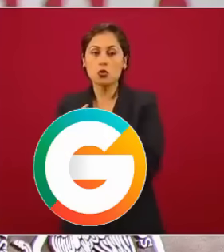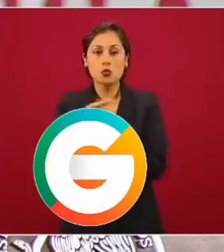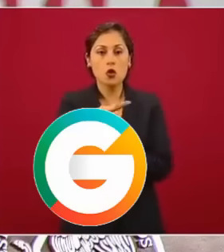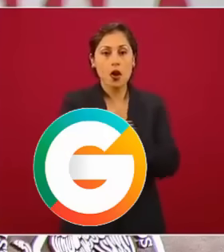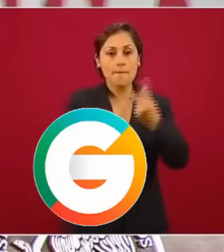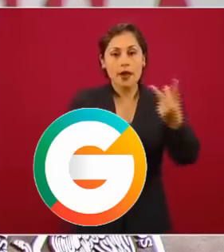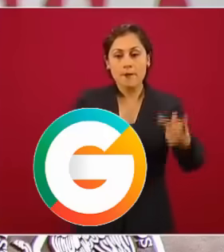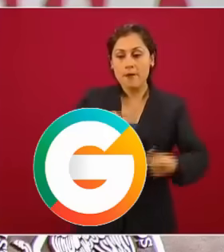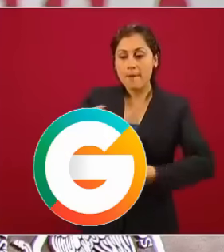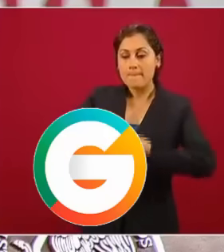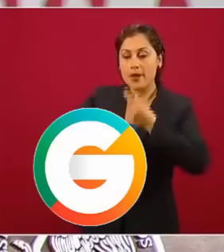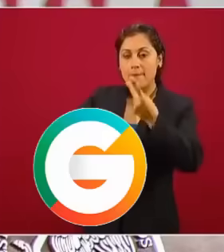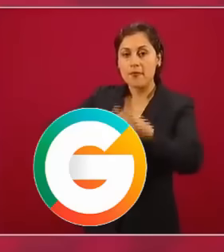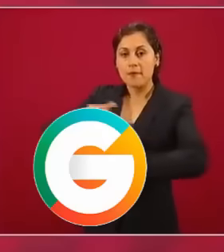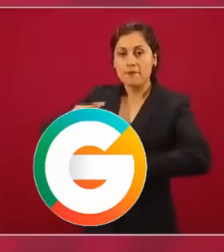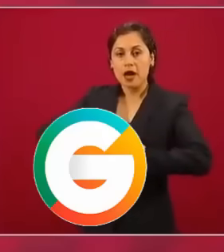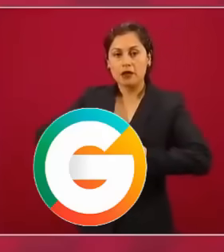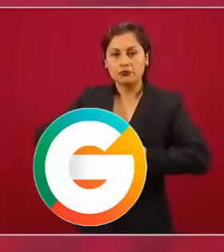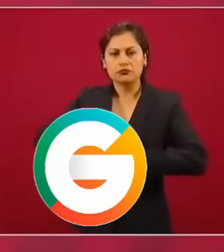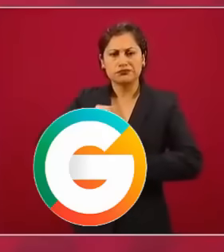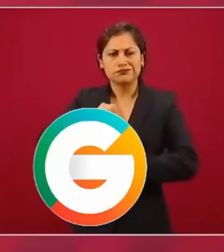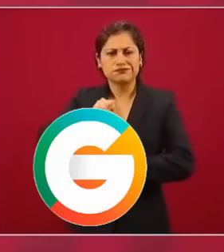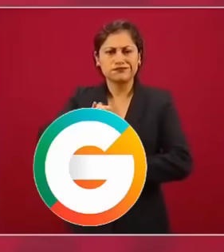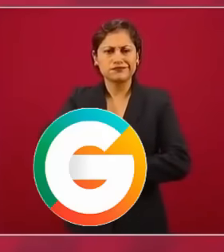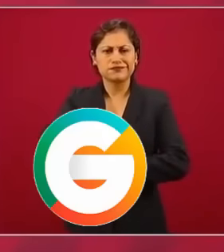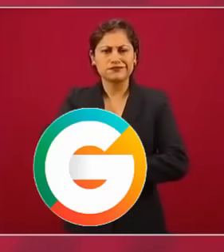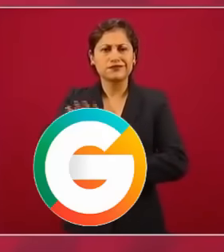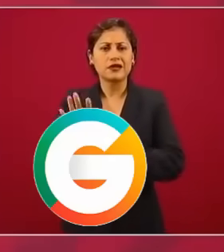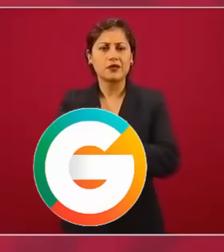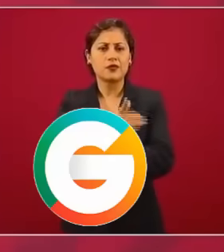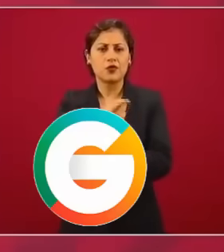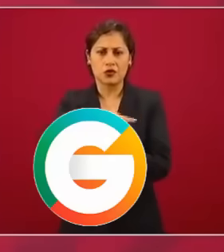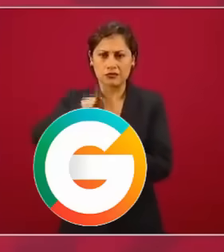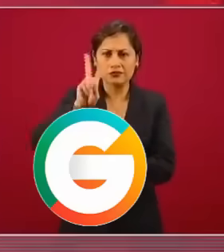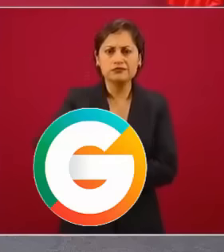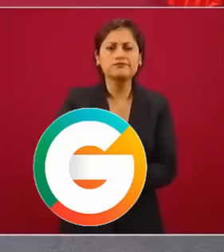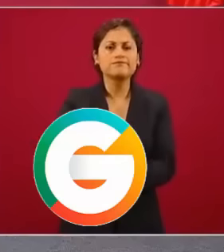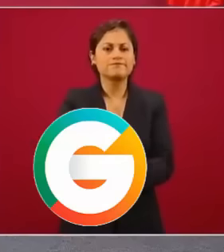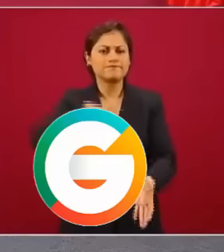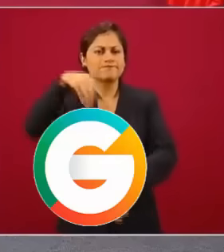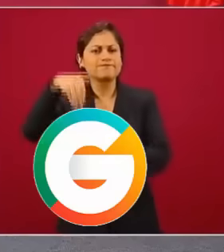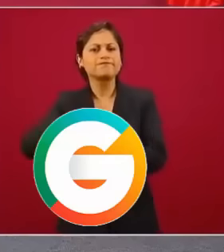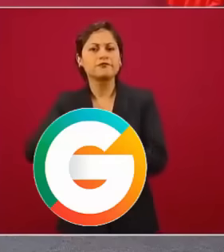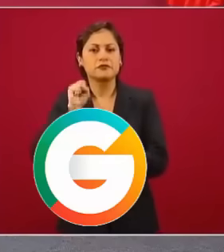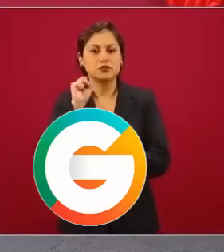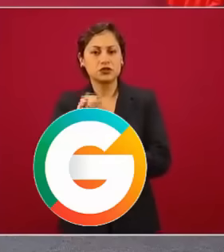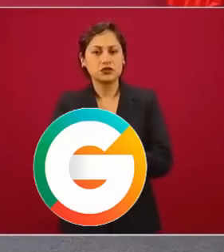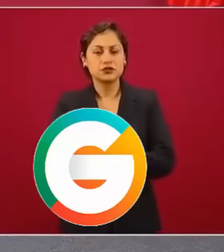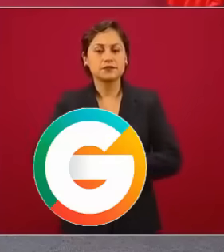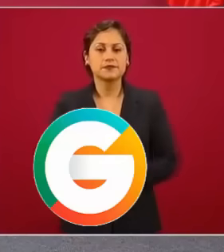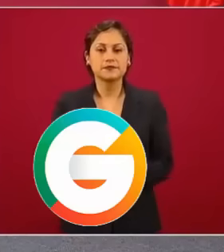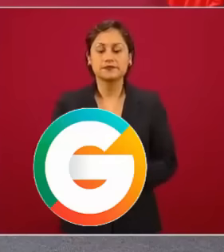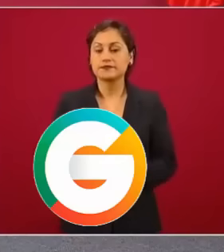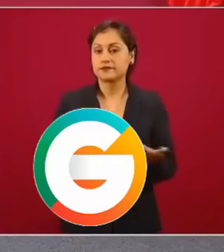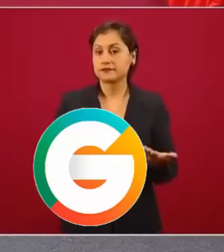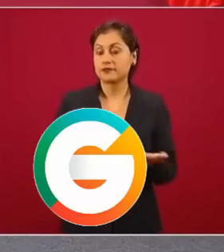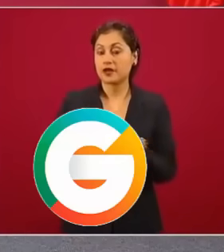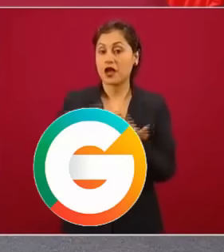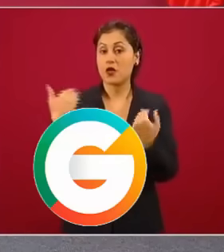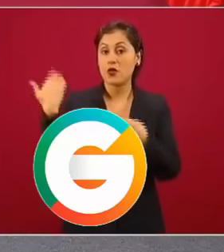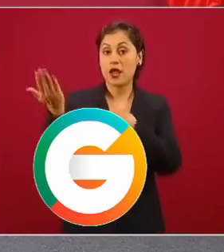si está de por medio el ahorrar. Ahora que vamos a quitar los